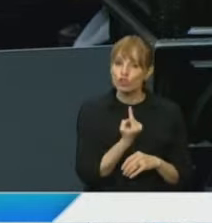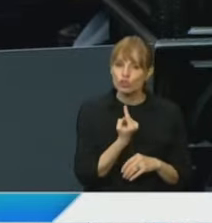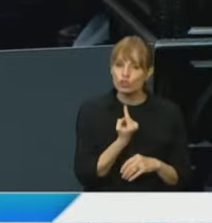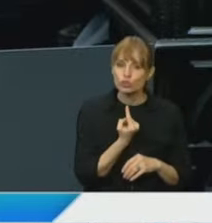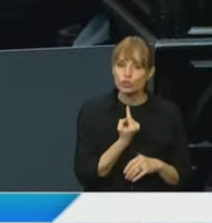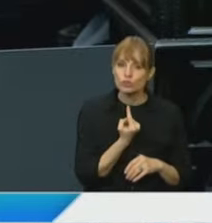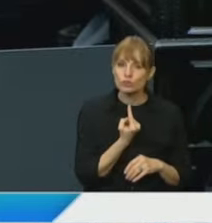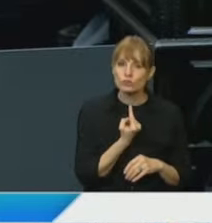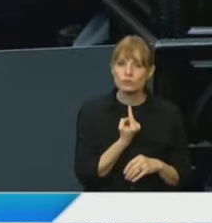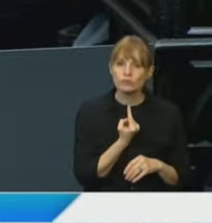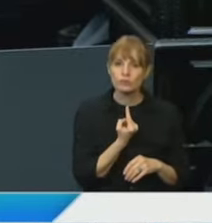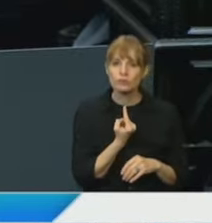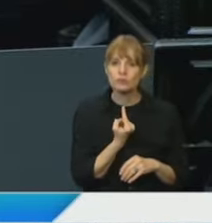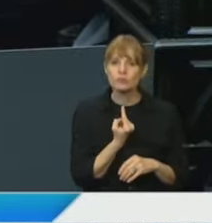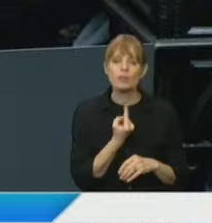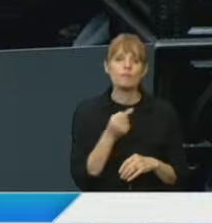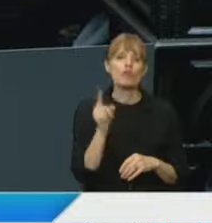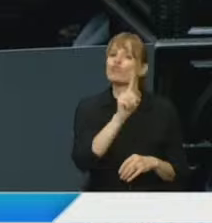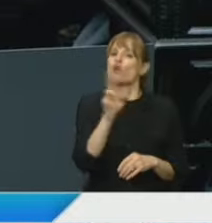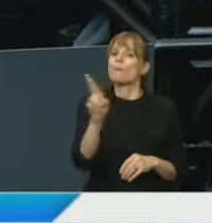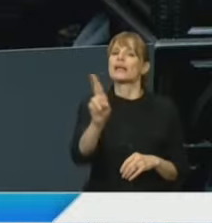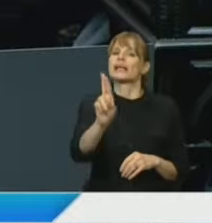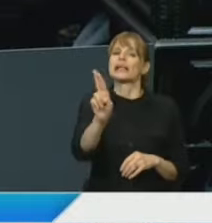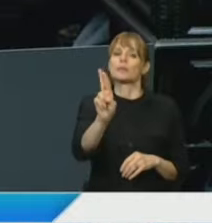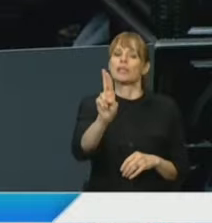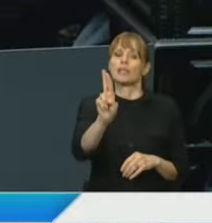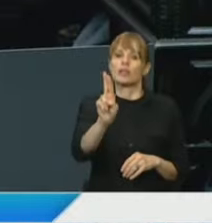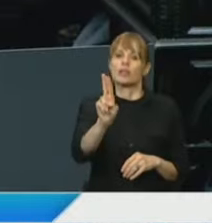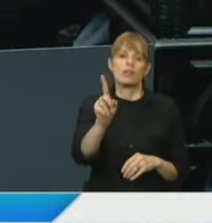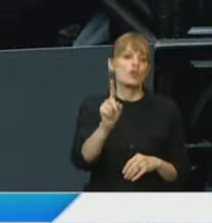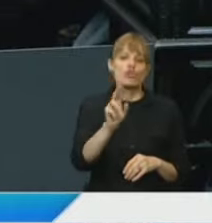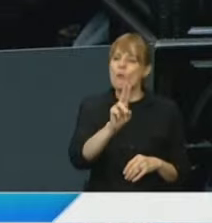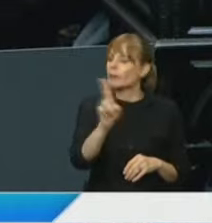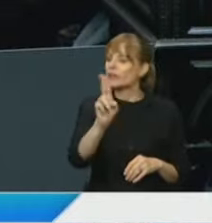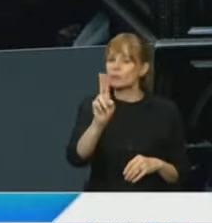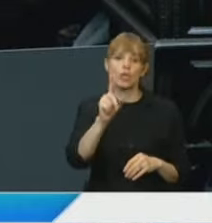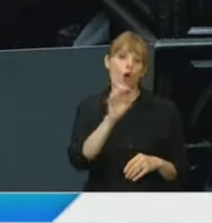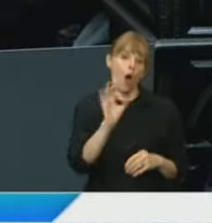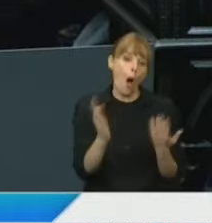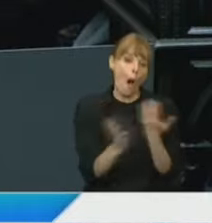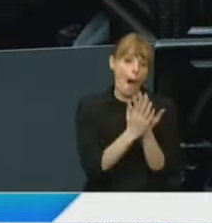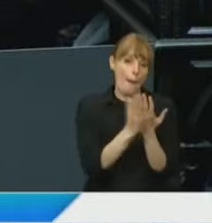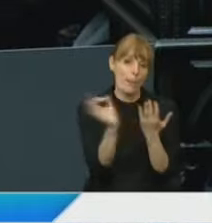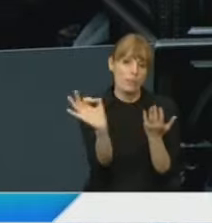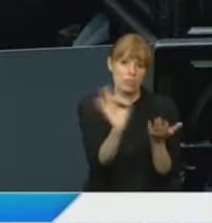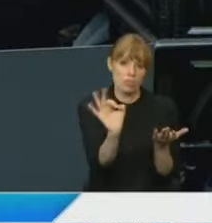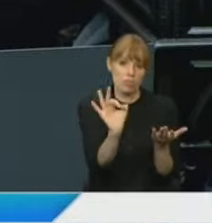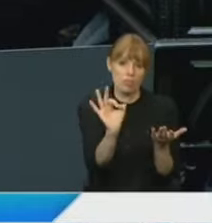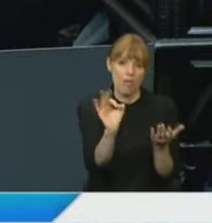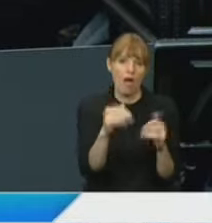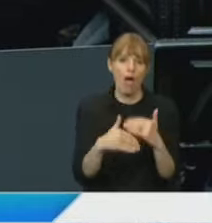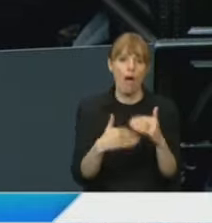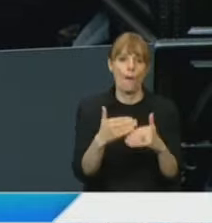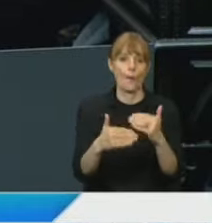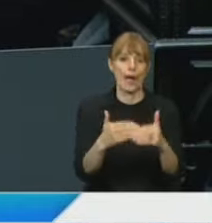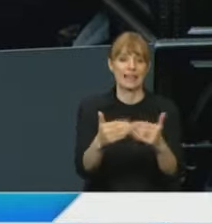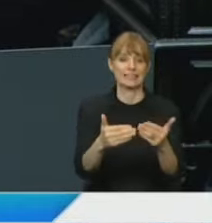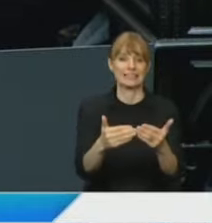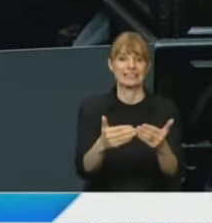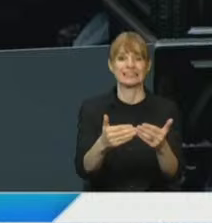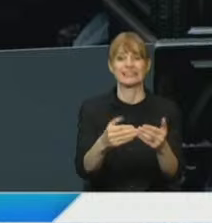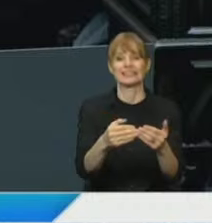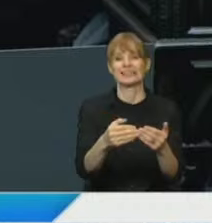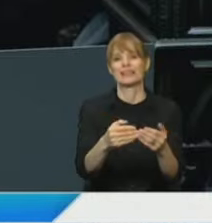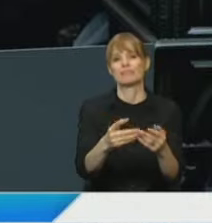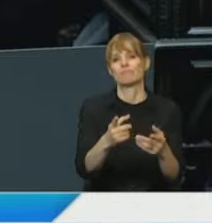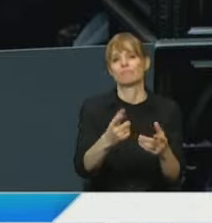por varias razones. Por una razón también te bajó el salario real y vos tenés que agarrar esos dólares que tenés ahí abajo y los tenés que ir a liquidar. ¿Es correcta mi mirada? ¿Se cambian para